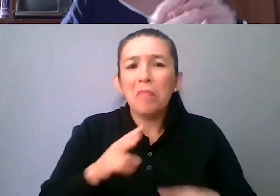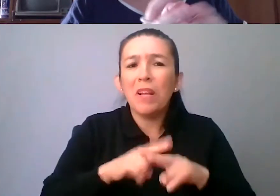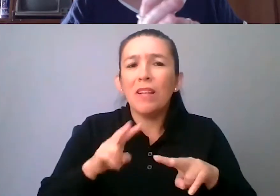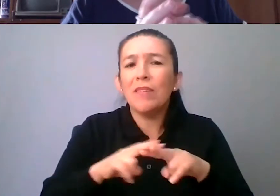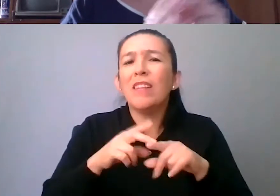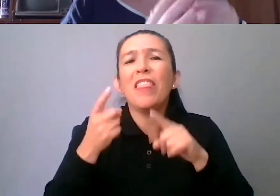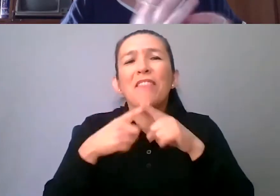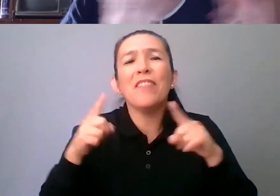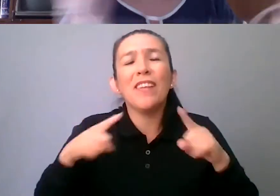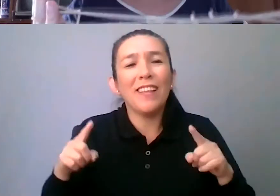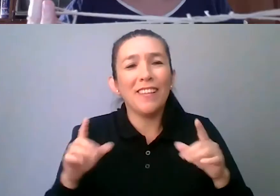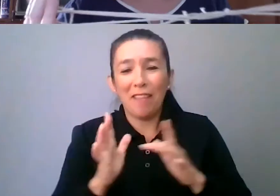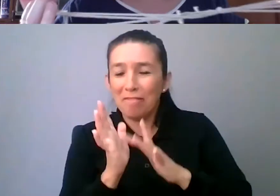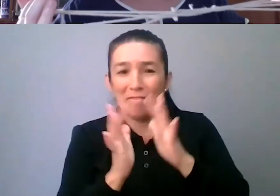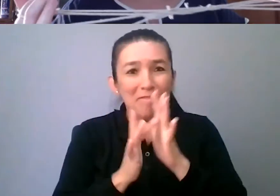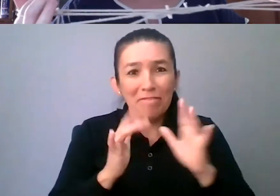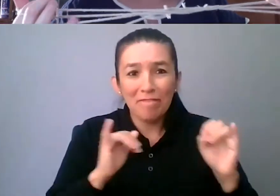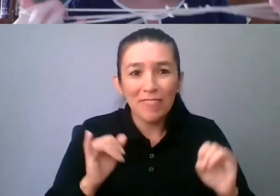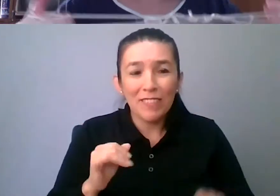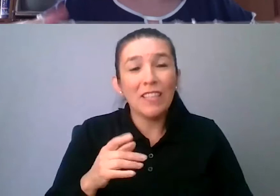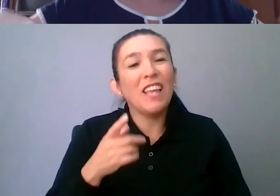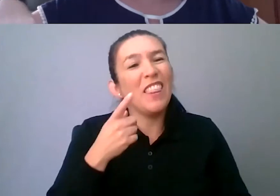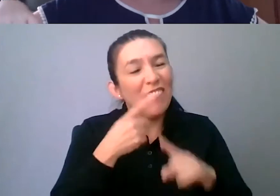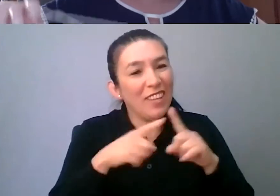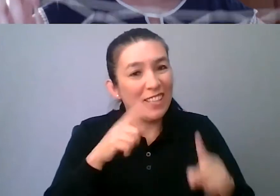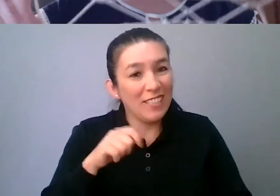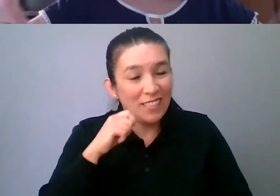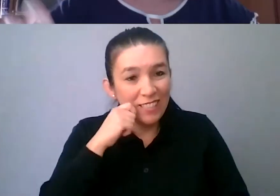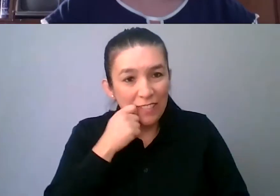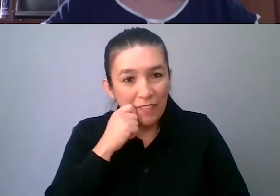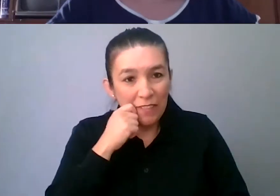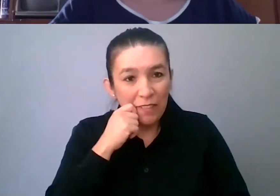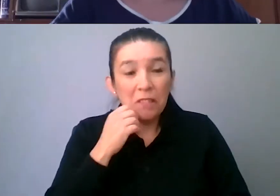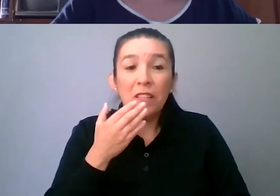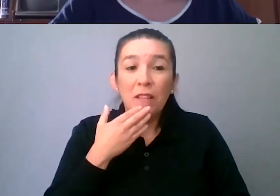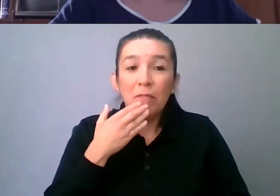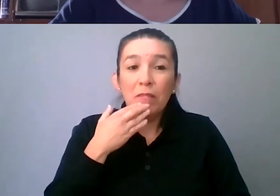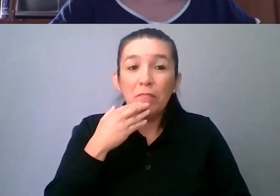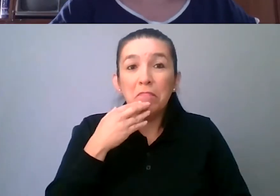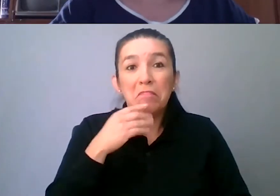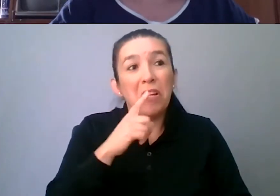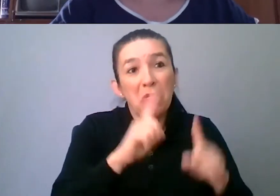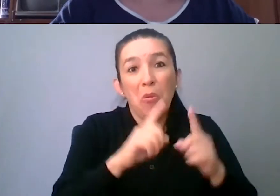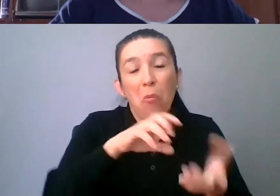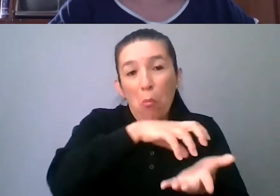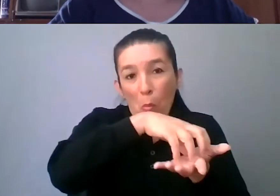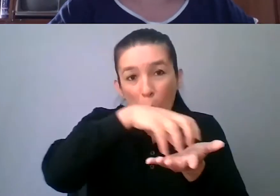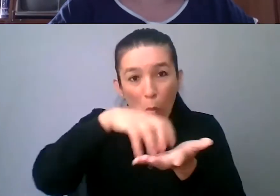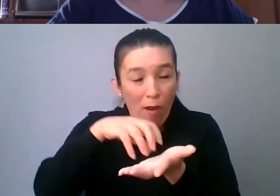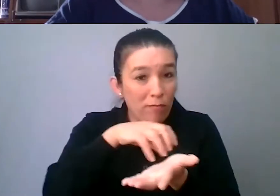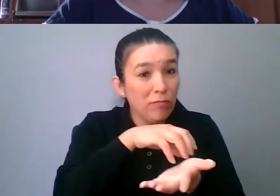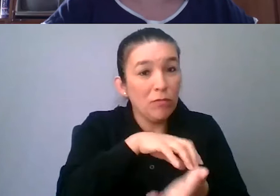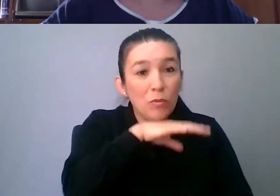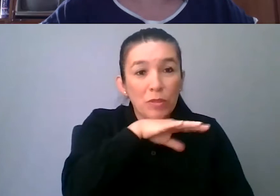distintas figuras que tienen distintos significados, tantos significados como pueblos las realizan. Aquí